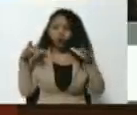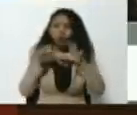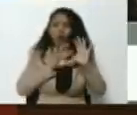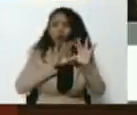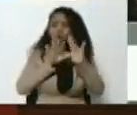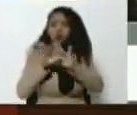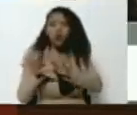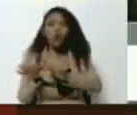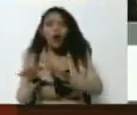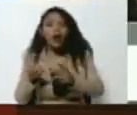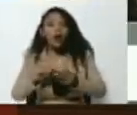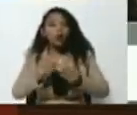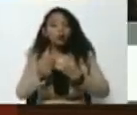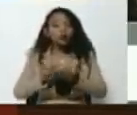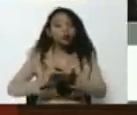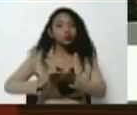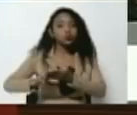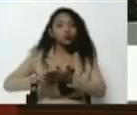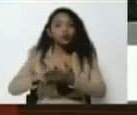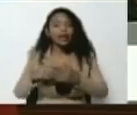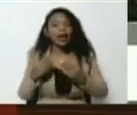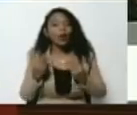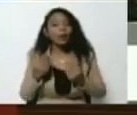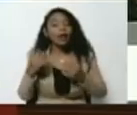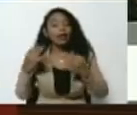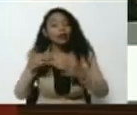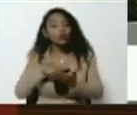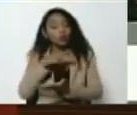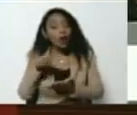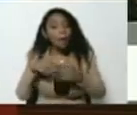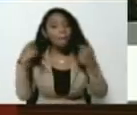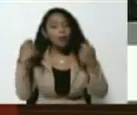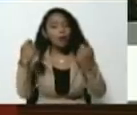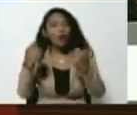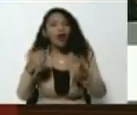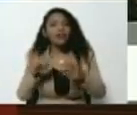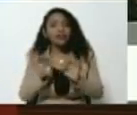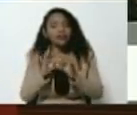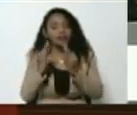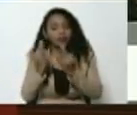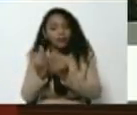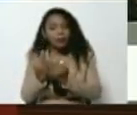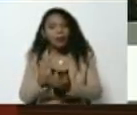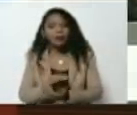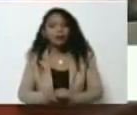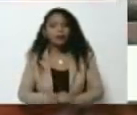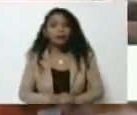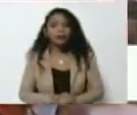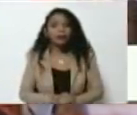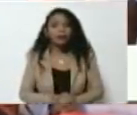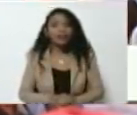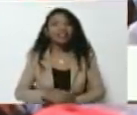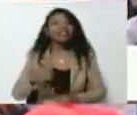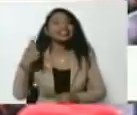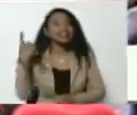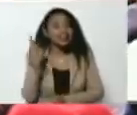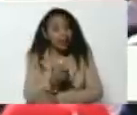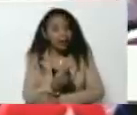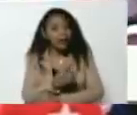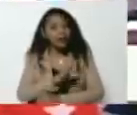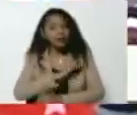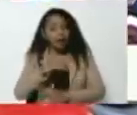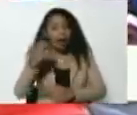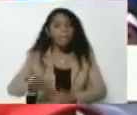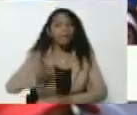la recuperación integral de la economía nacional, de la economía popular, de la economía familiar. Tiene que ser nuestra prioridad uno,